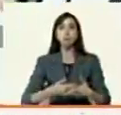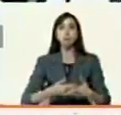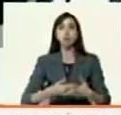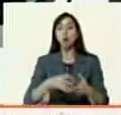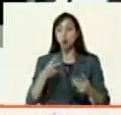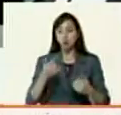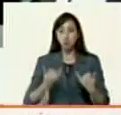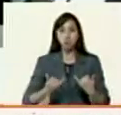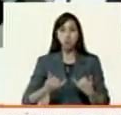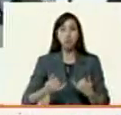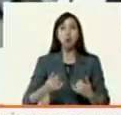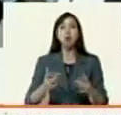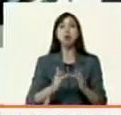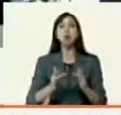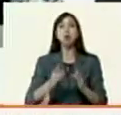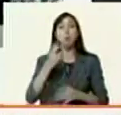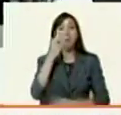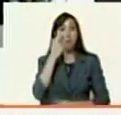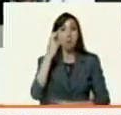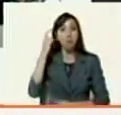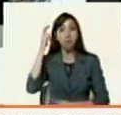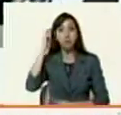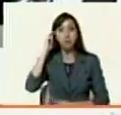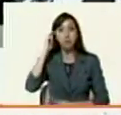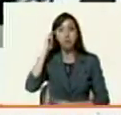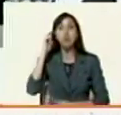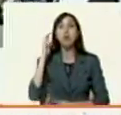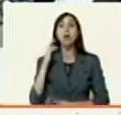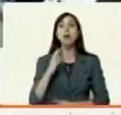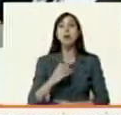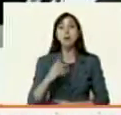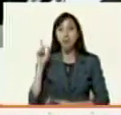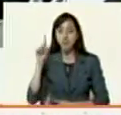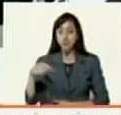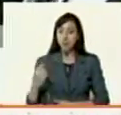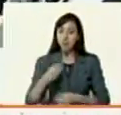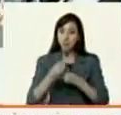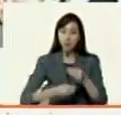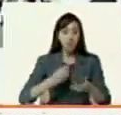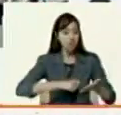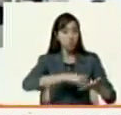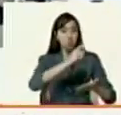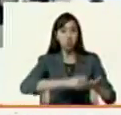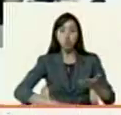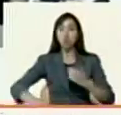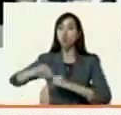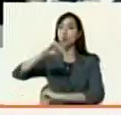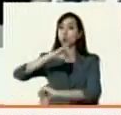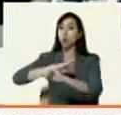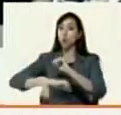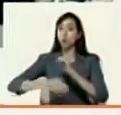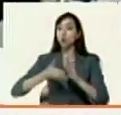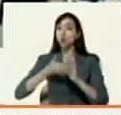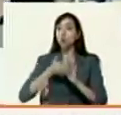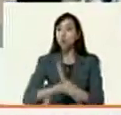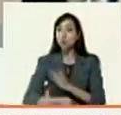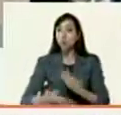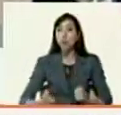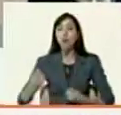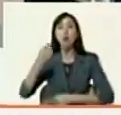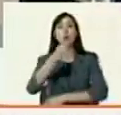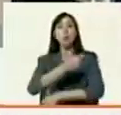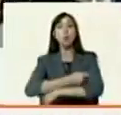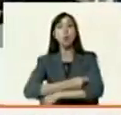Jorge Arriaza, quien se ha personado el día de hoy a estampar su firma en rechazo a lo que es el bloqueo impuesto